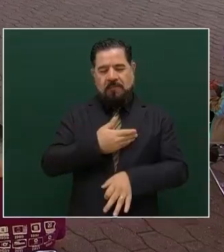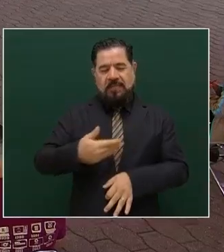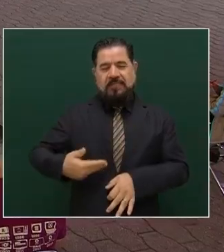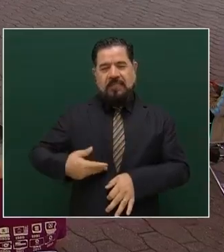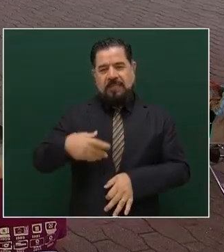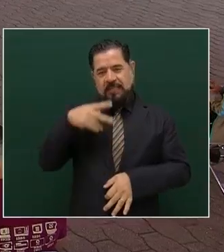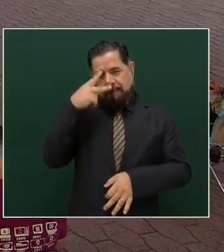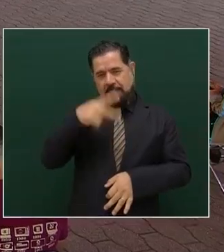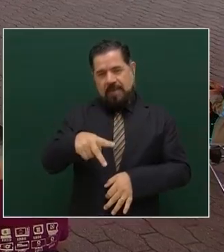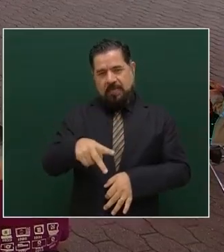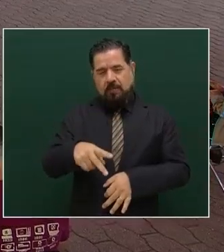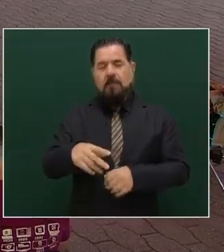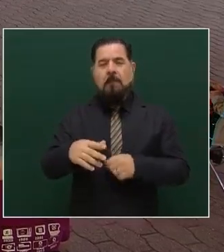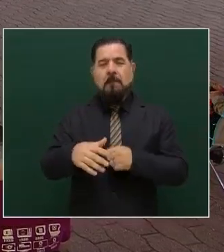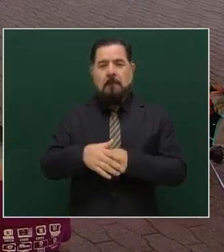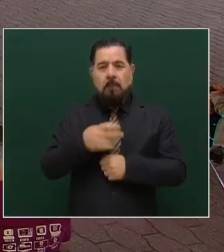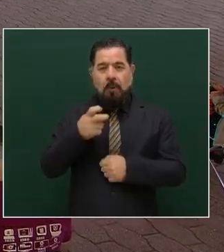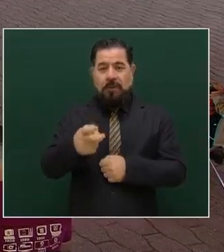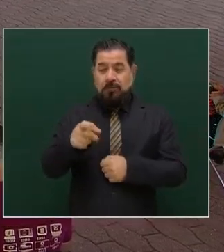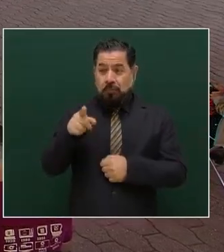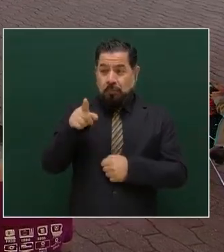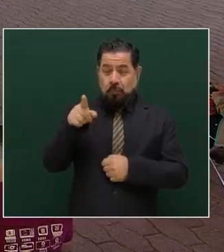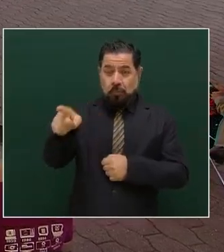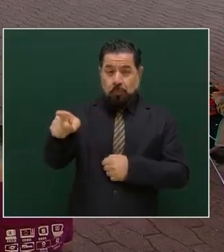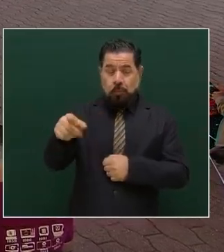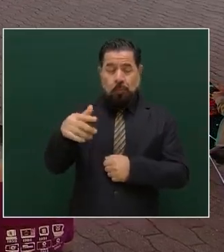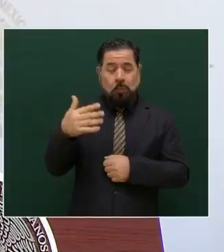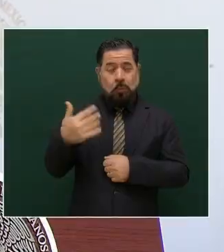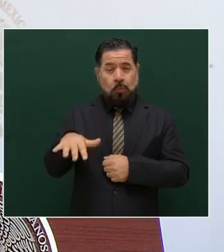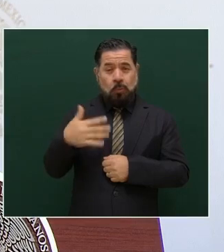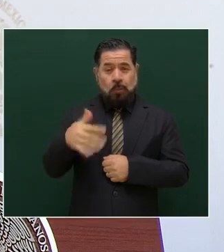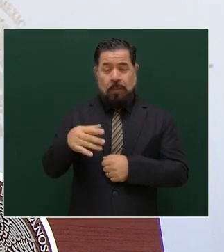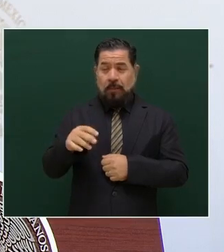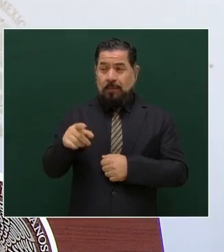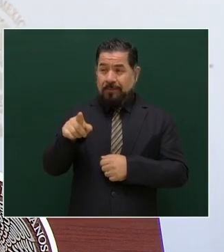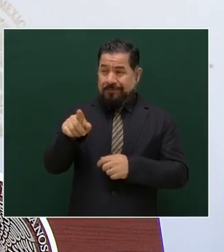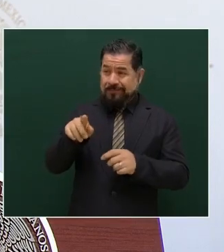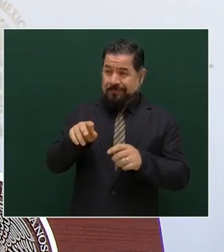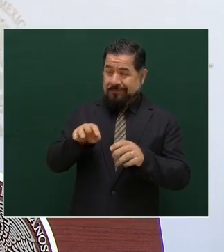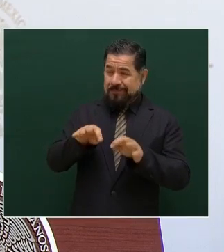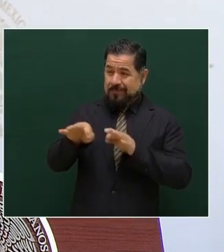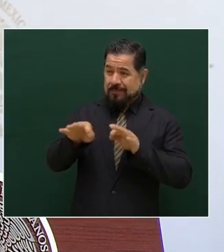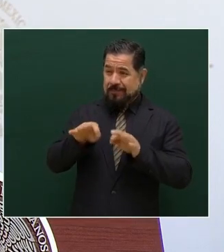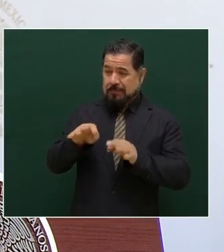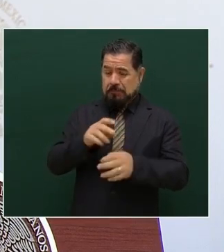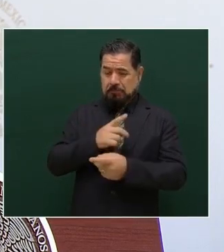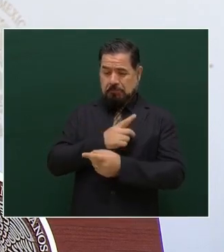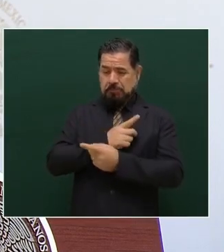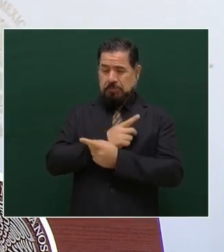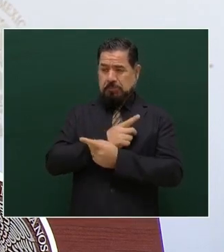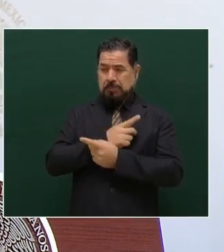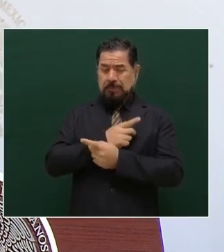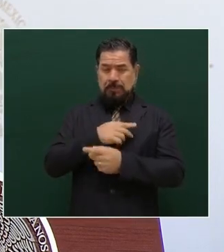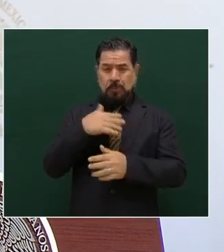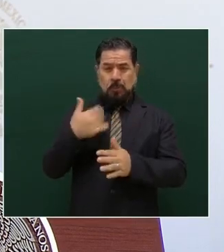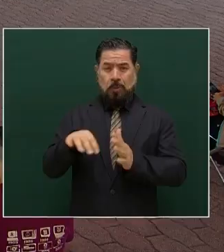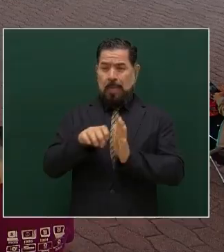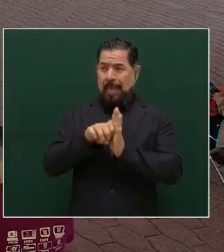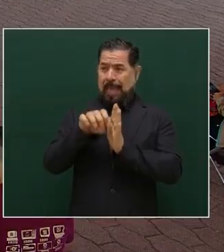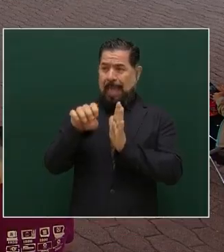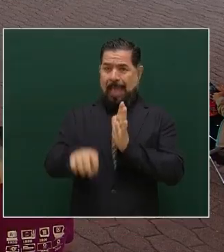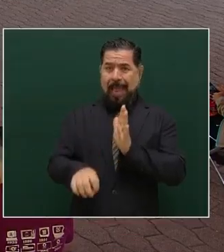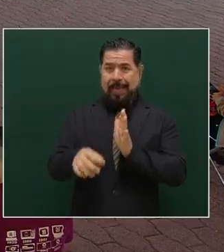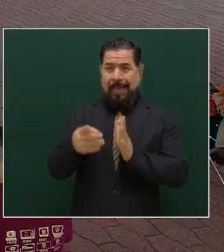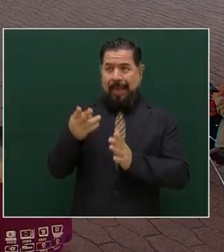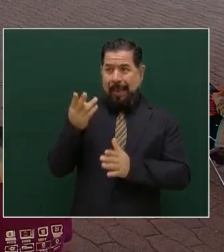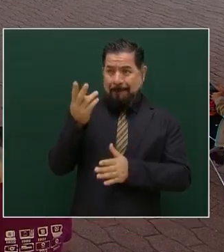pasará en vano el hecho evidente de su ejemplo moral y su condición de fundador de